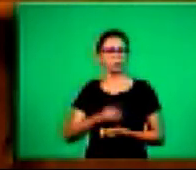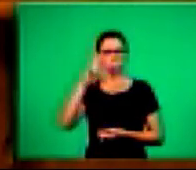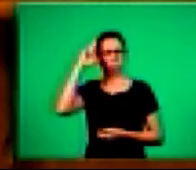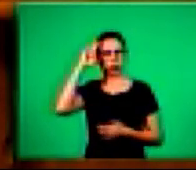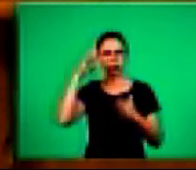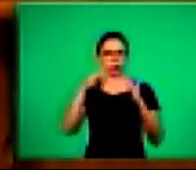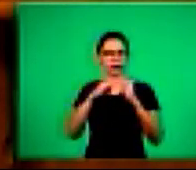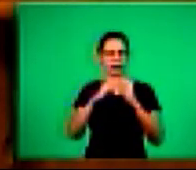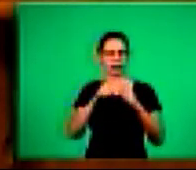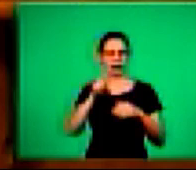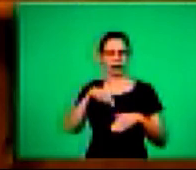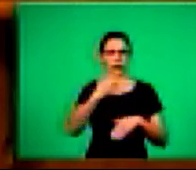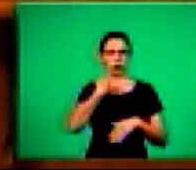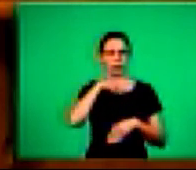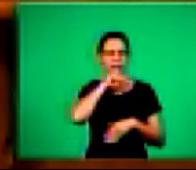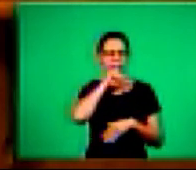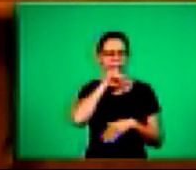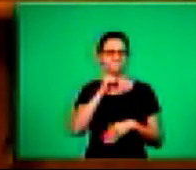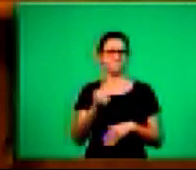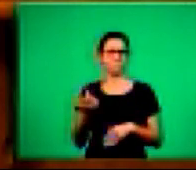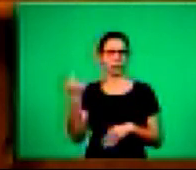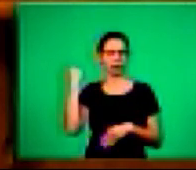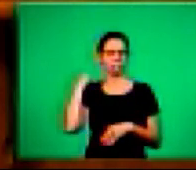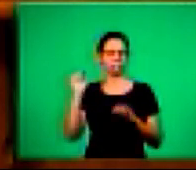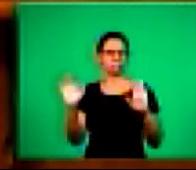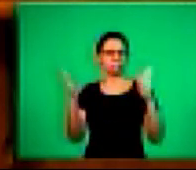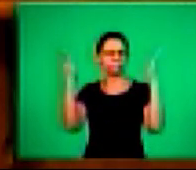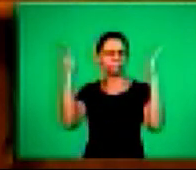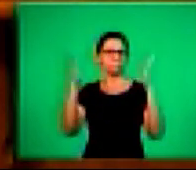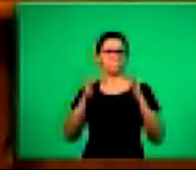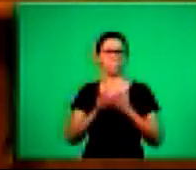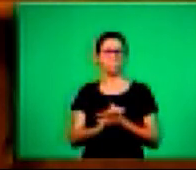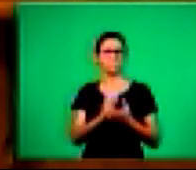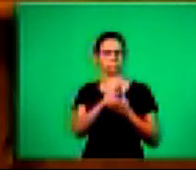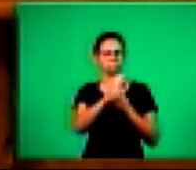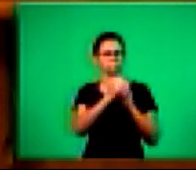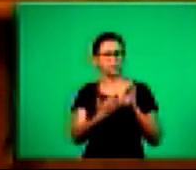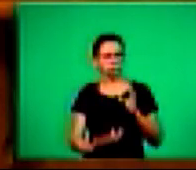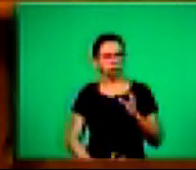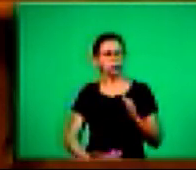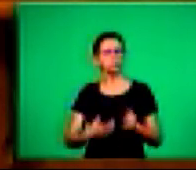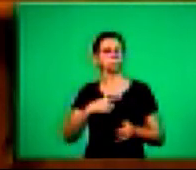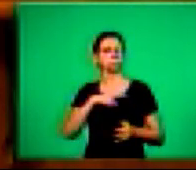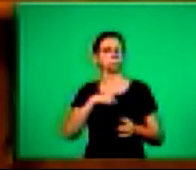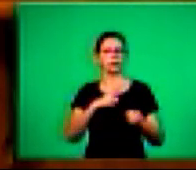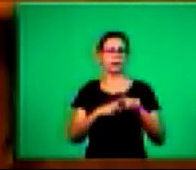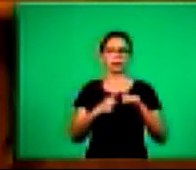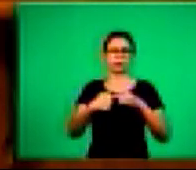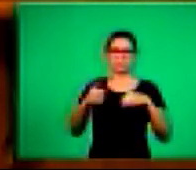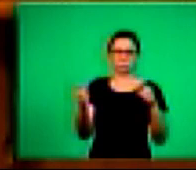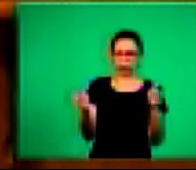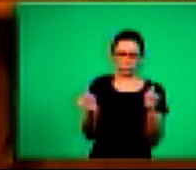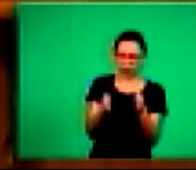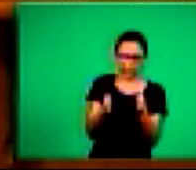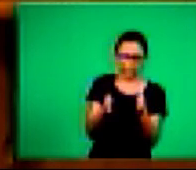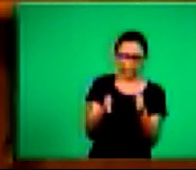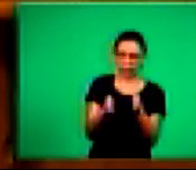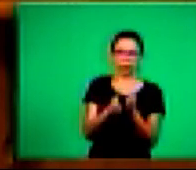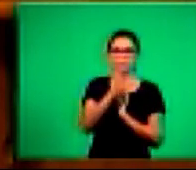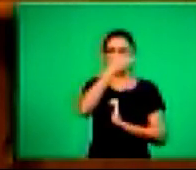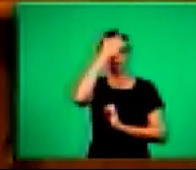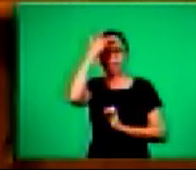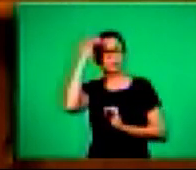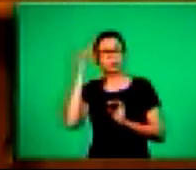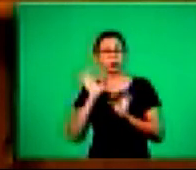la casa que el padre de aquella fiesta tenían estas características la ciudad era pequeña las